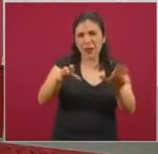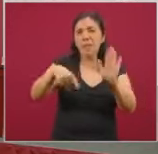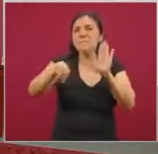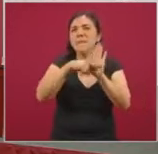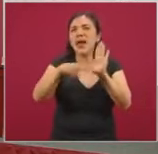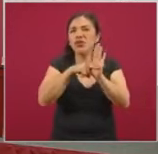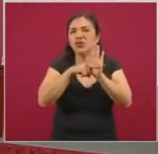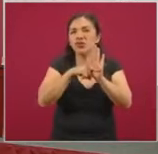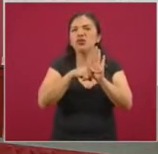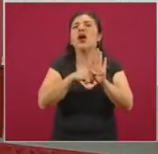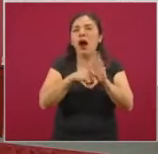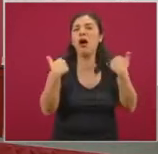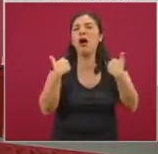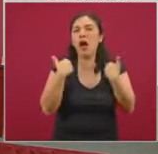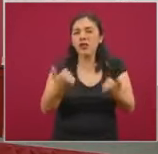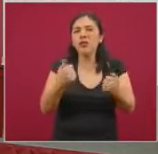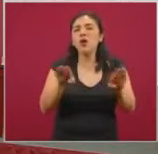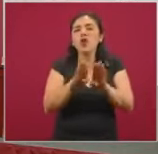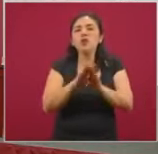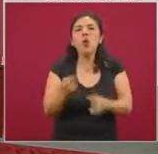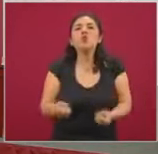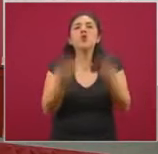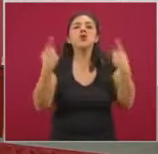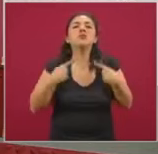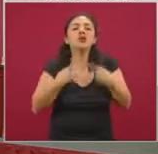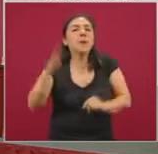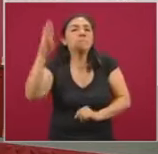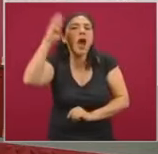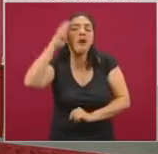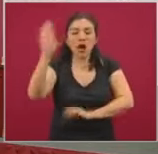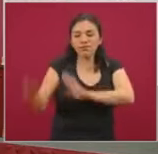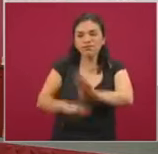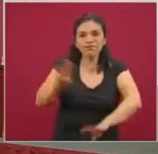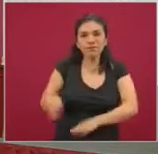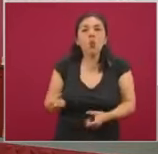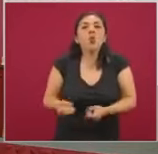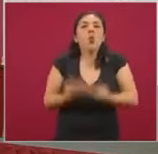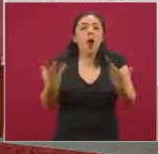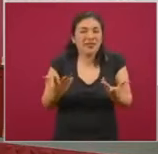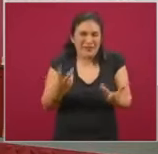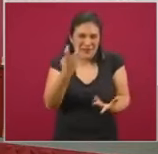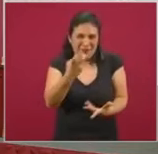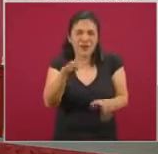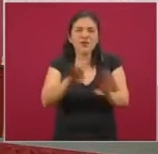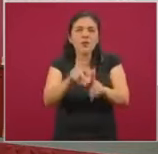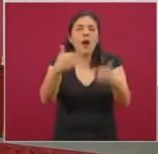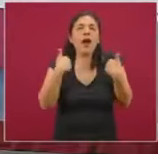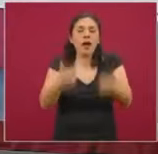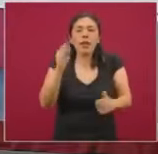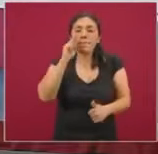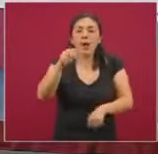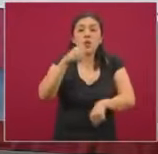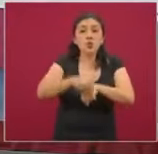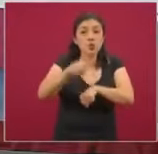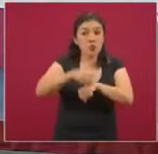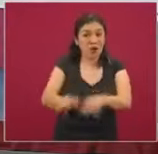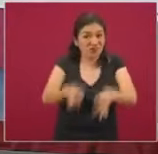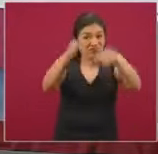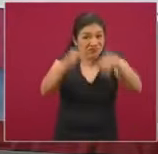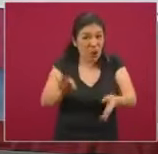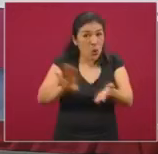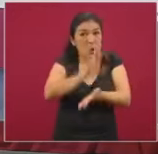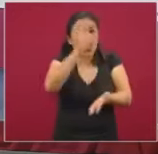número de la estimación del exceso de mortalidad. Y esto se puede expresar ya sea en números absolutos, el